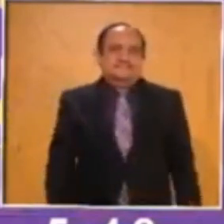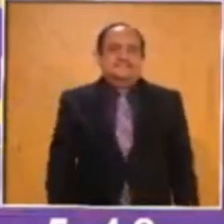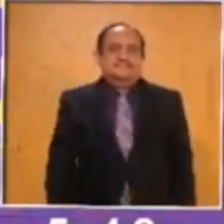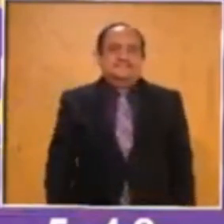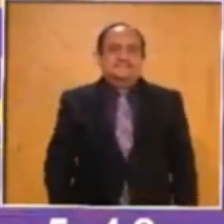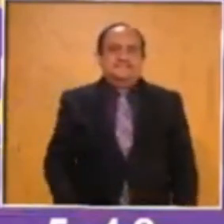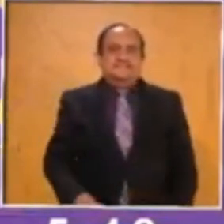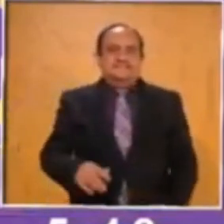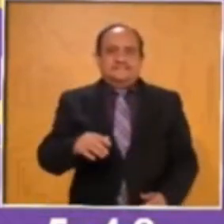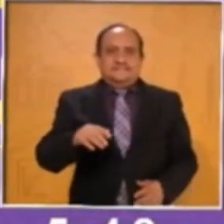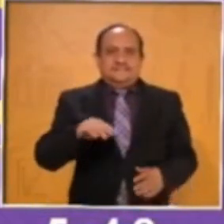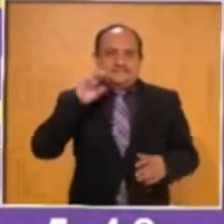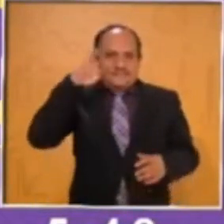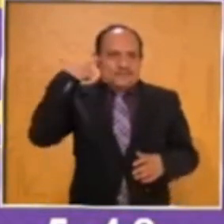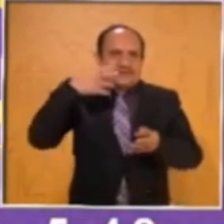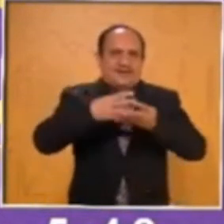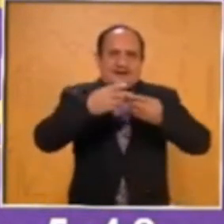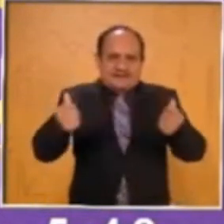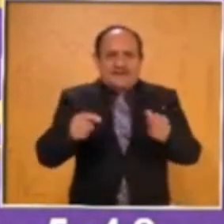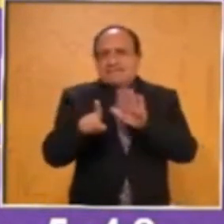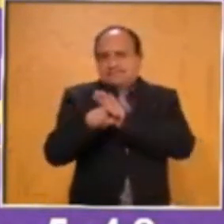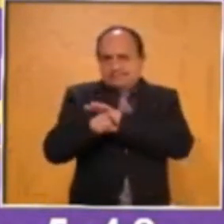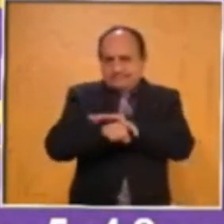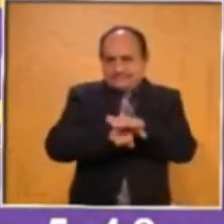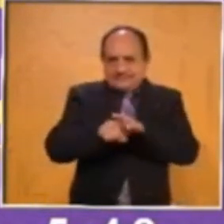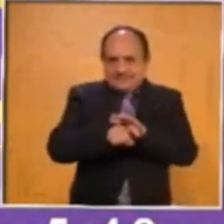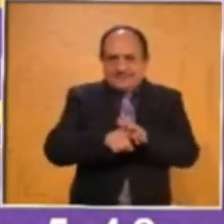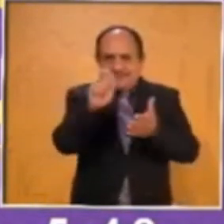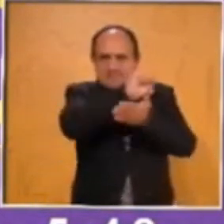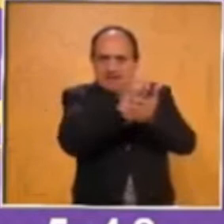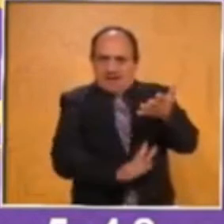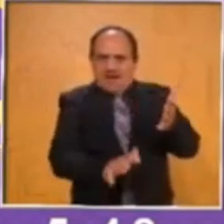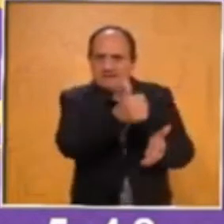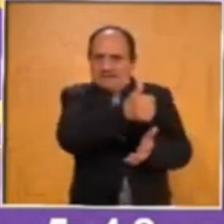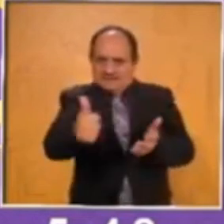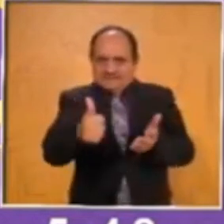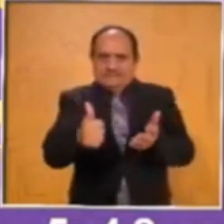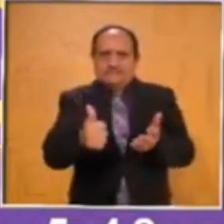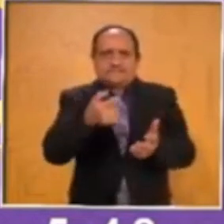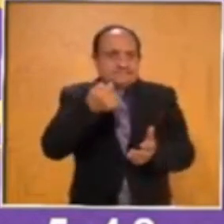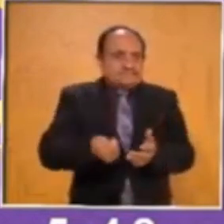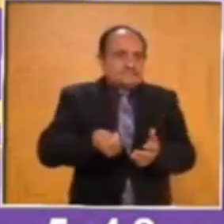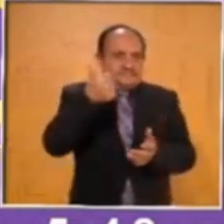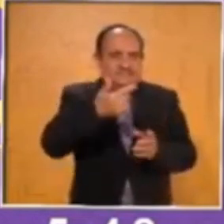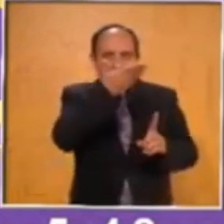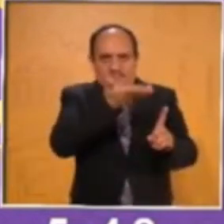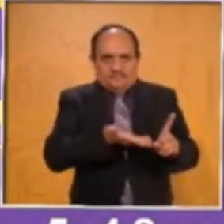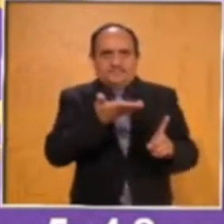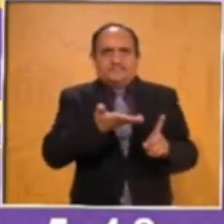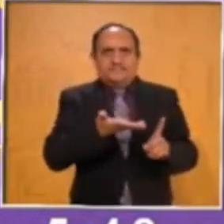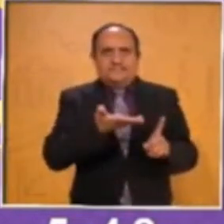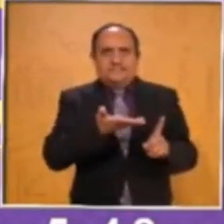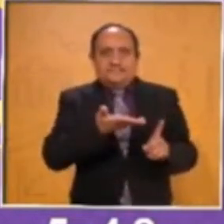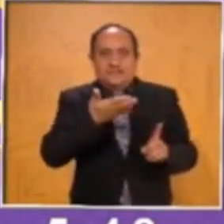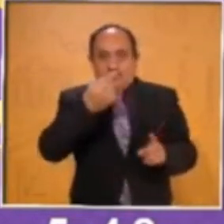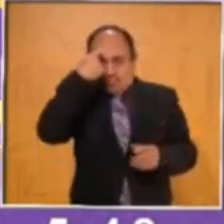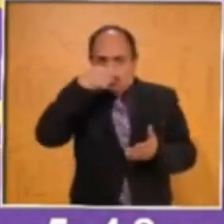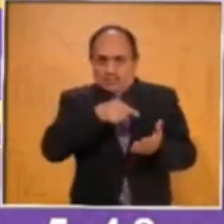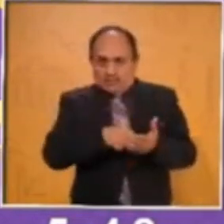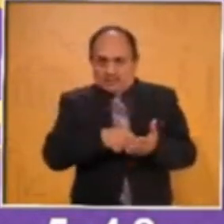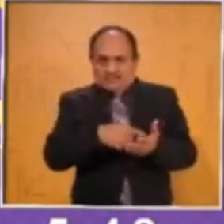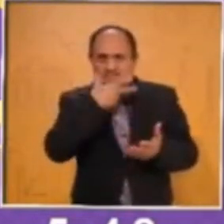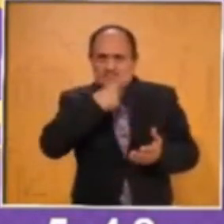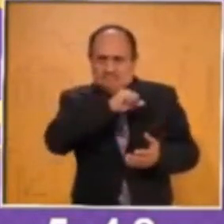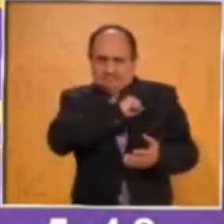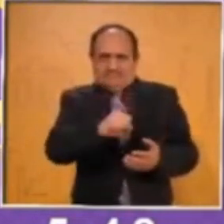Los Reyes de la Arena, existen descripción de los personajes, ¿de cuáles? El protagonista, Cres, que es un hombre sin